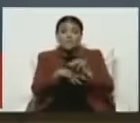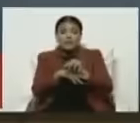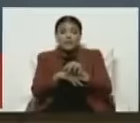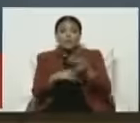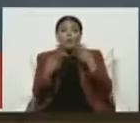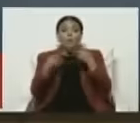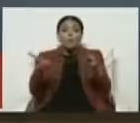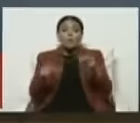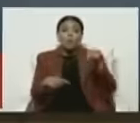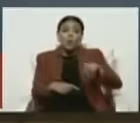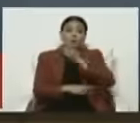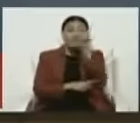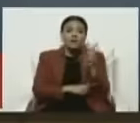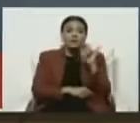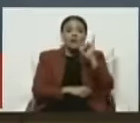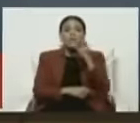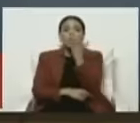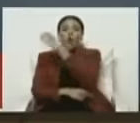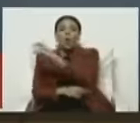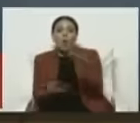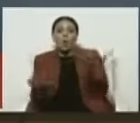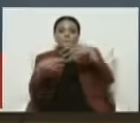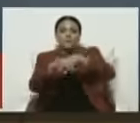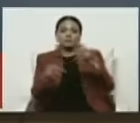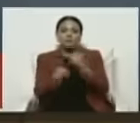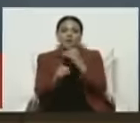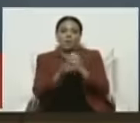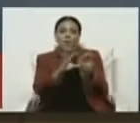de Colombia. Muchas gracias.